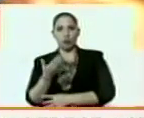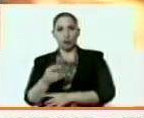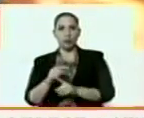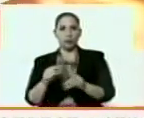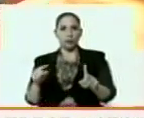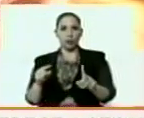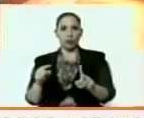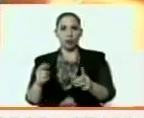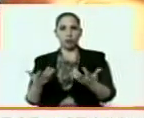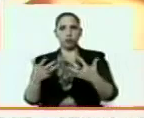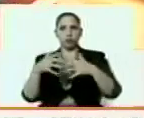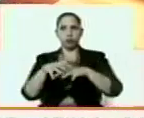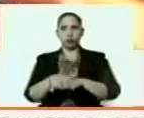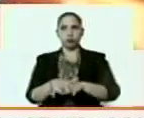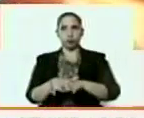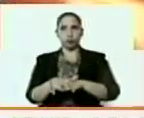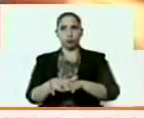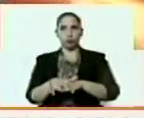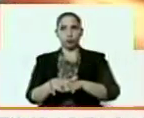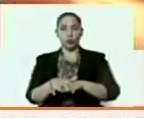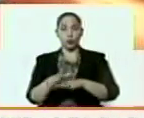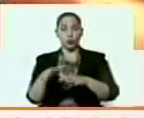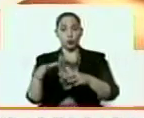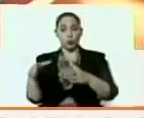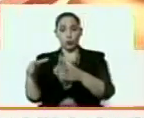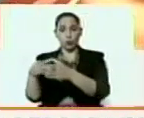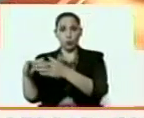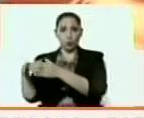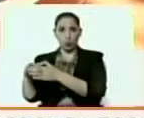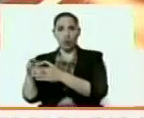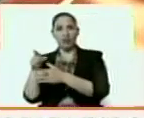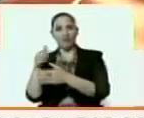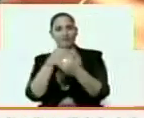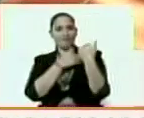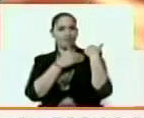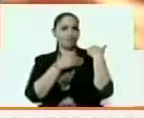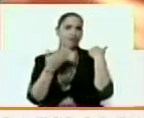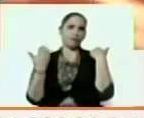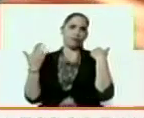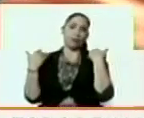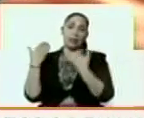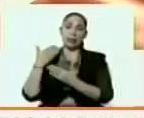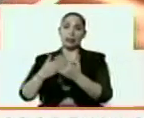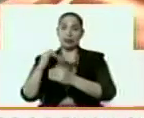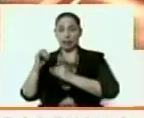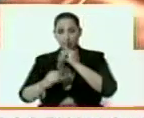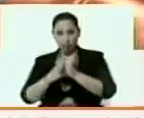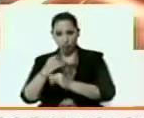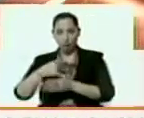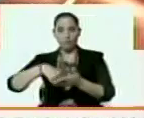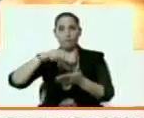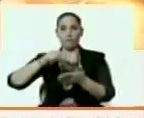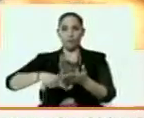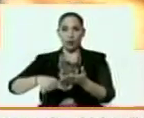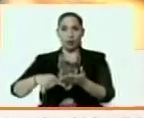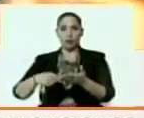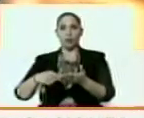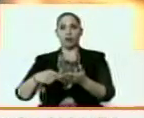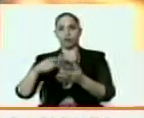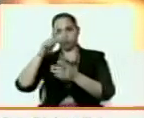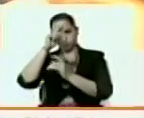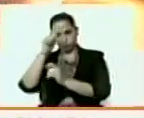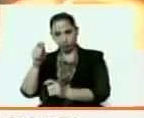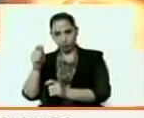por la articulación también con bufetes que habían representado bufetes internacionales, firmas